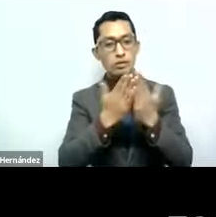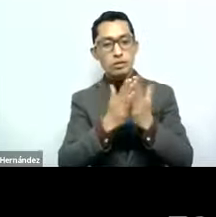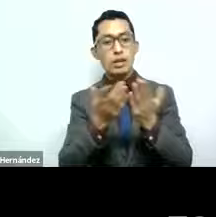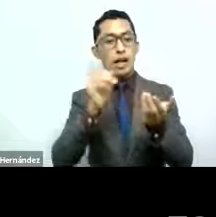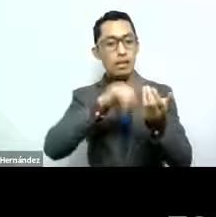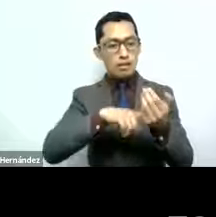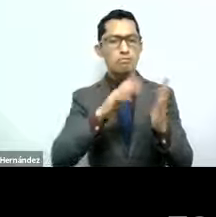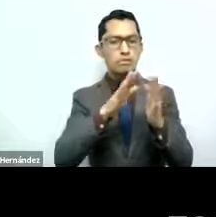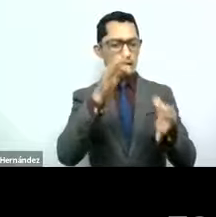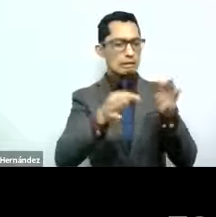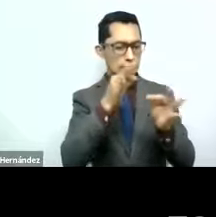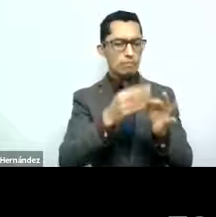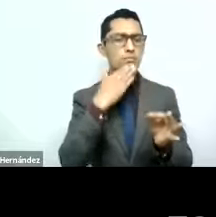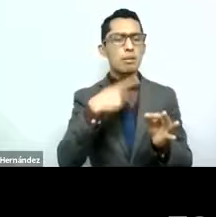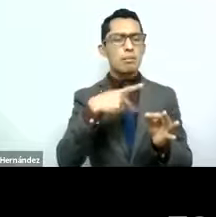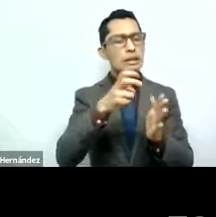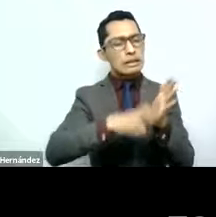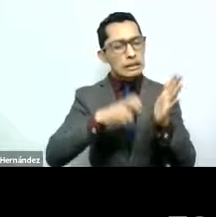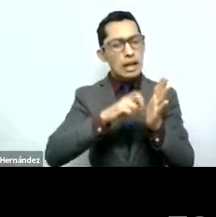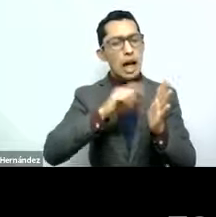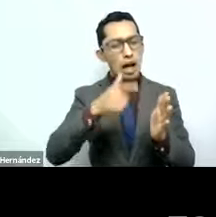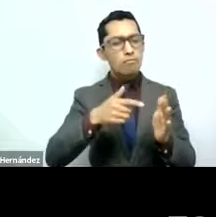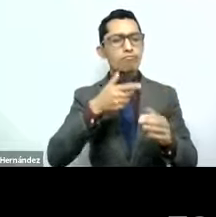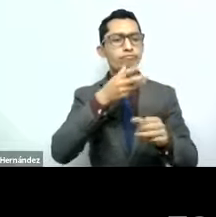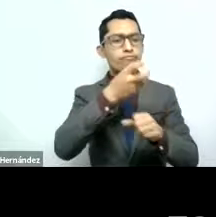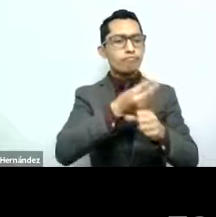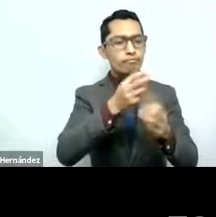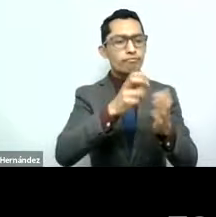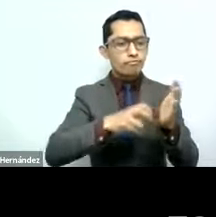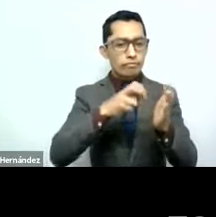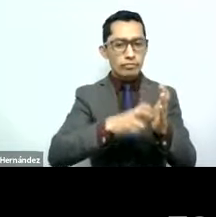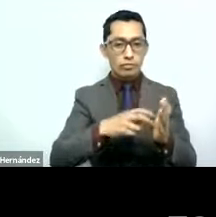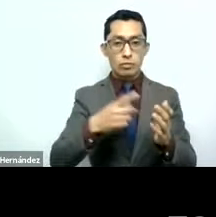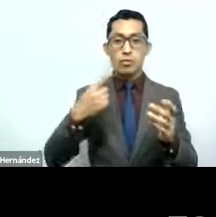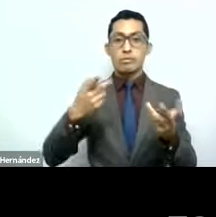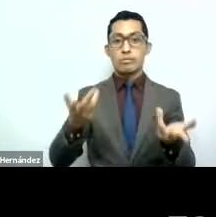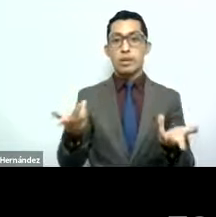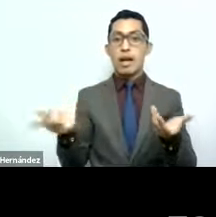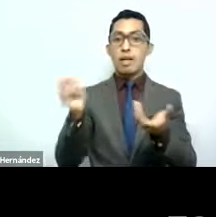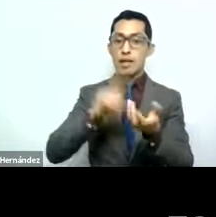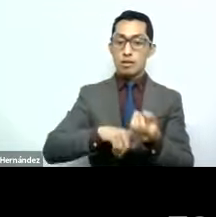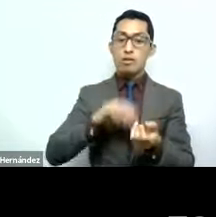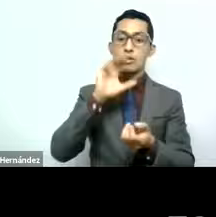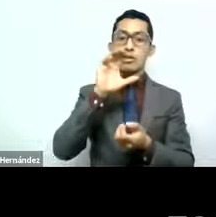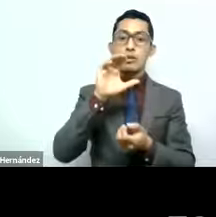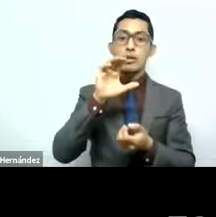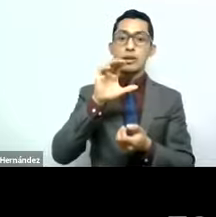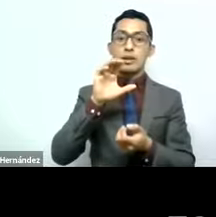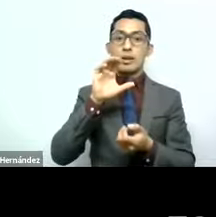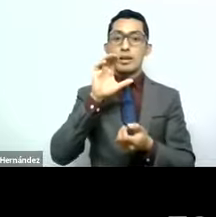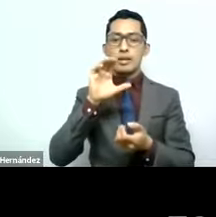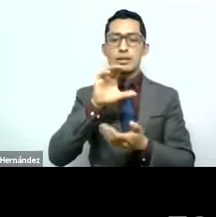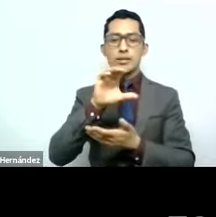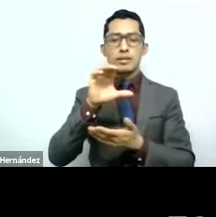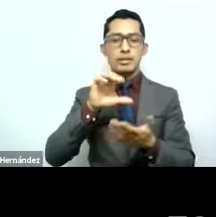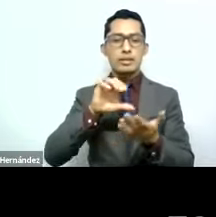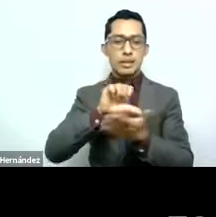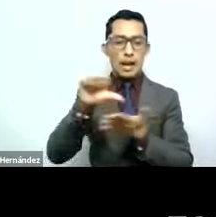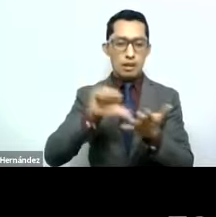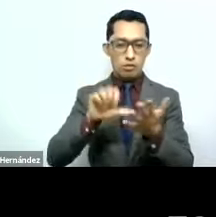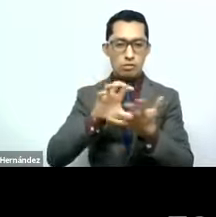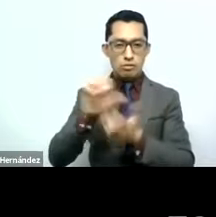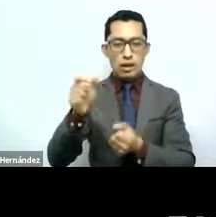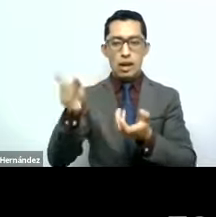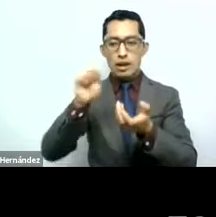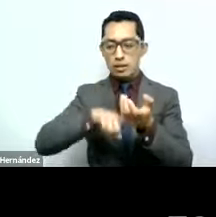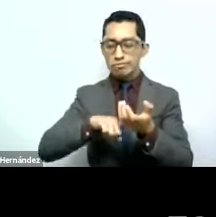duda. Algo por lo que apostamos mucho en el centro y que es muy valioso desde estas